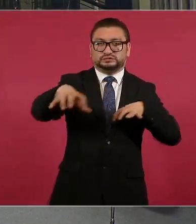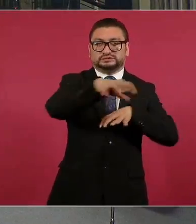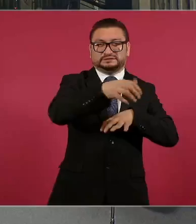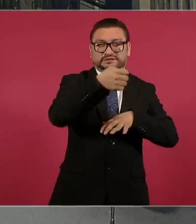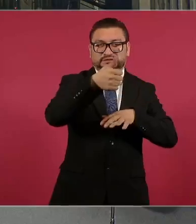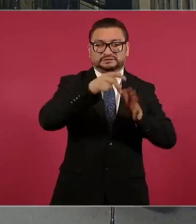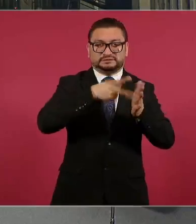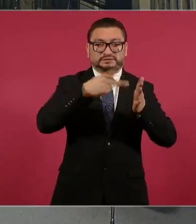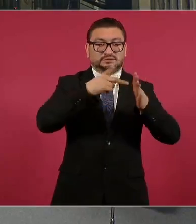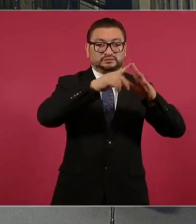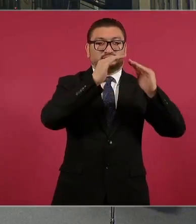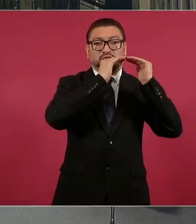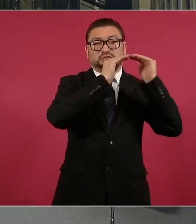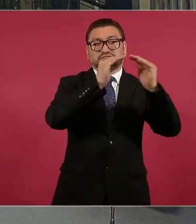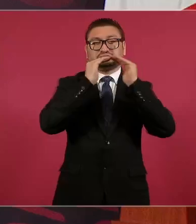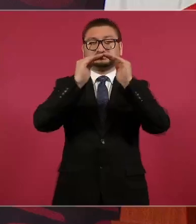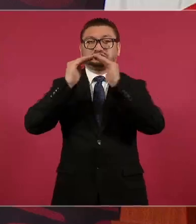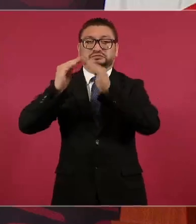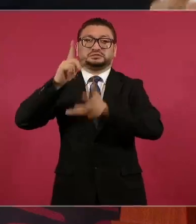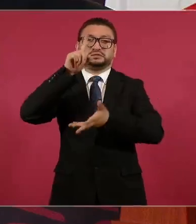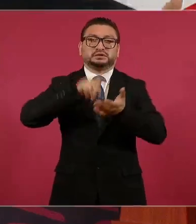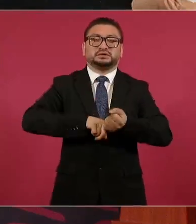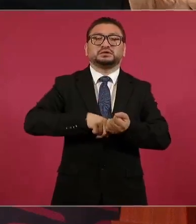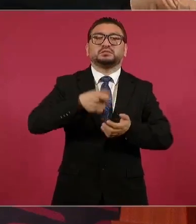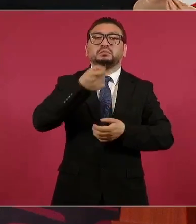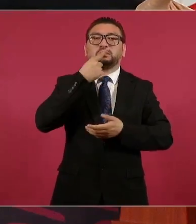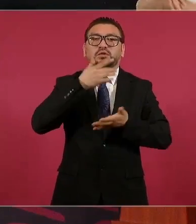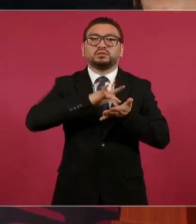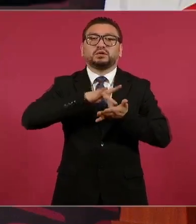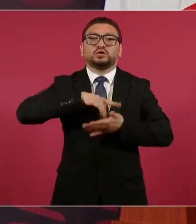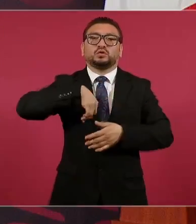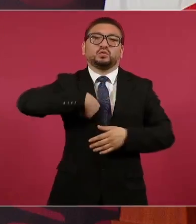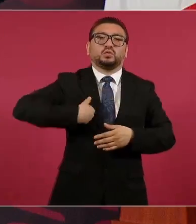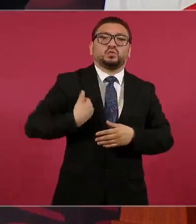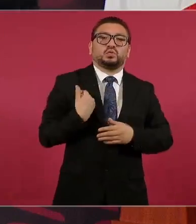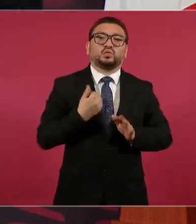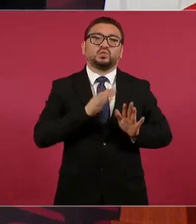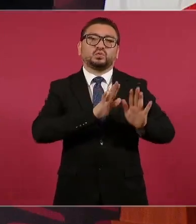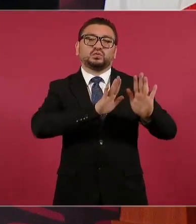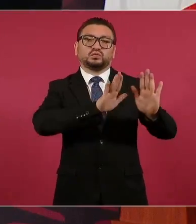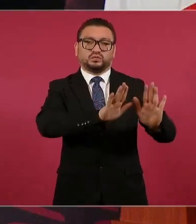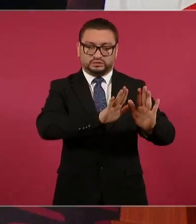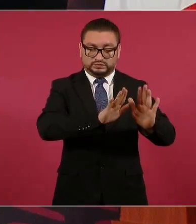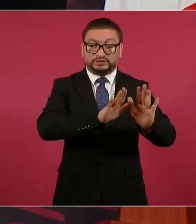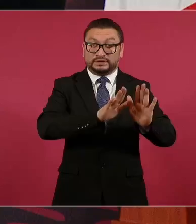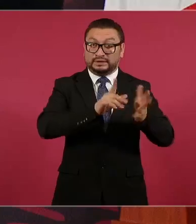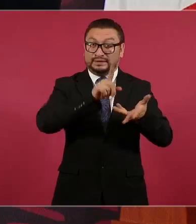para almacenar medicamentos y tener además